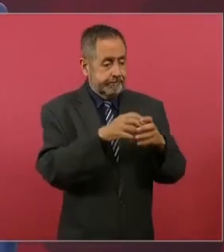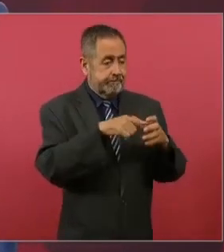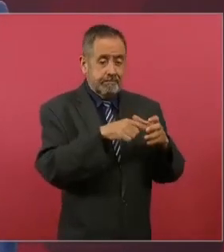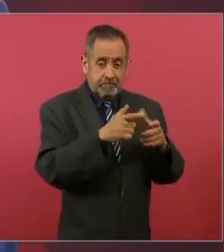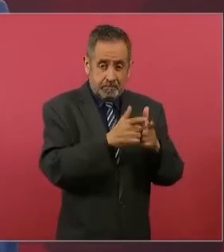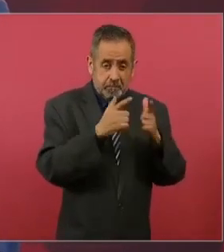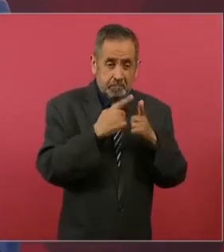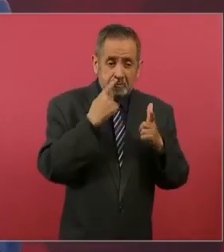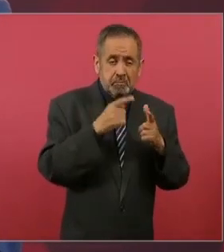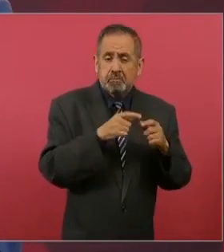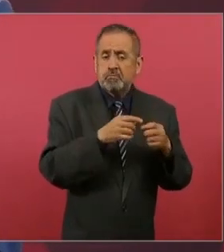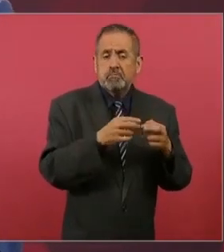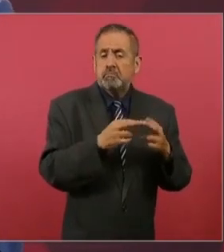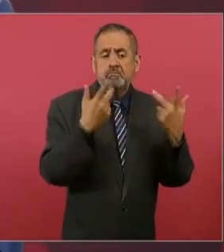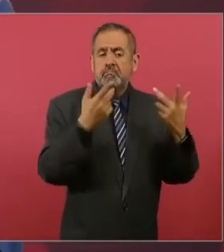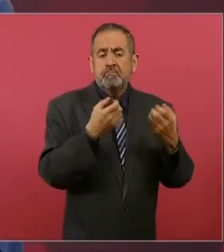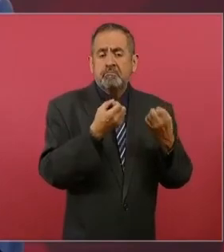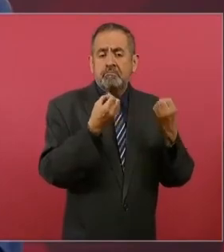tronó,